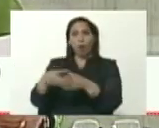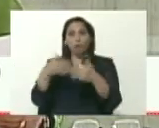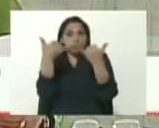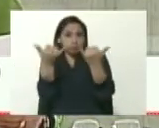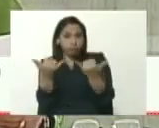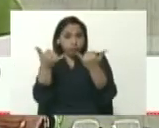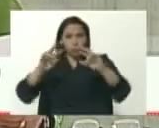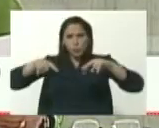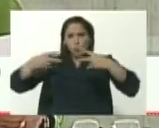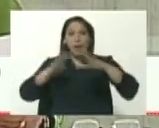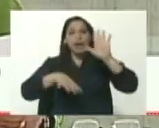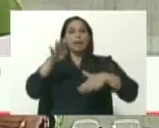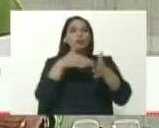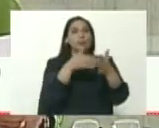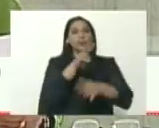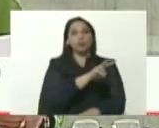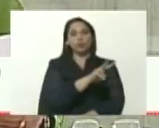momento